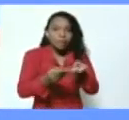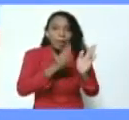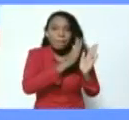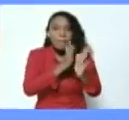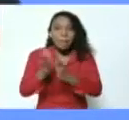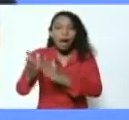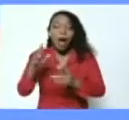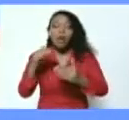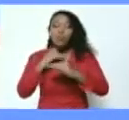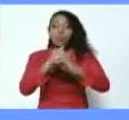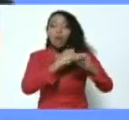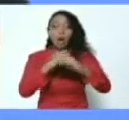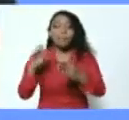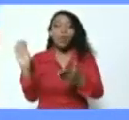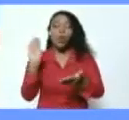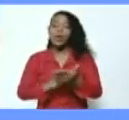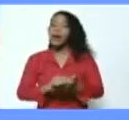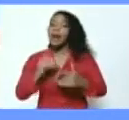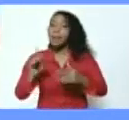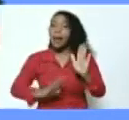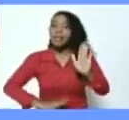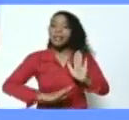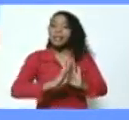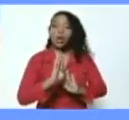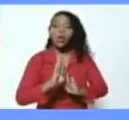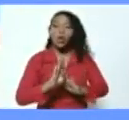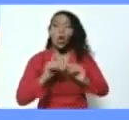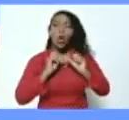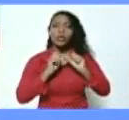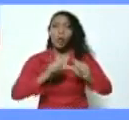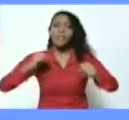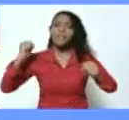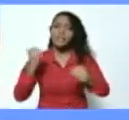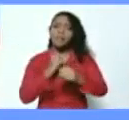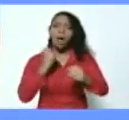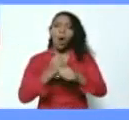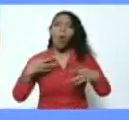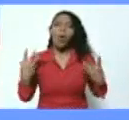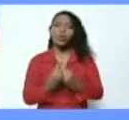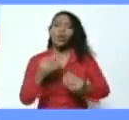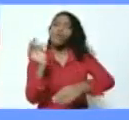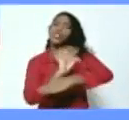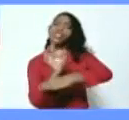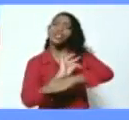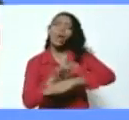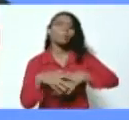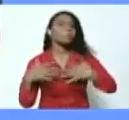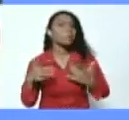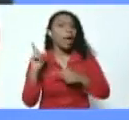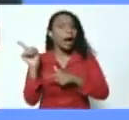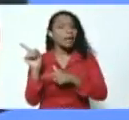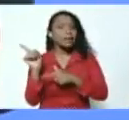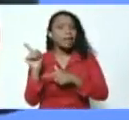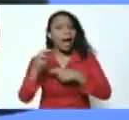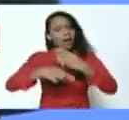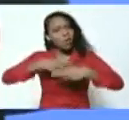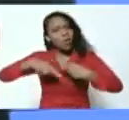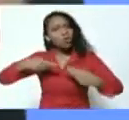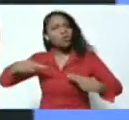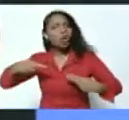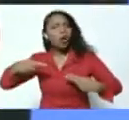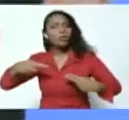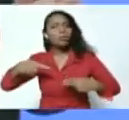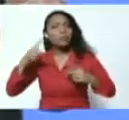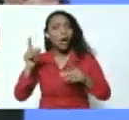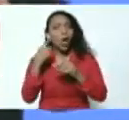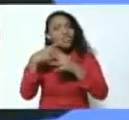para aplicarlas, para desarrollarlas, para seguir trabajando juntos en función de esas revoluciones de